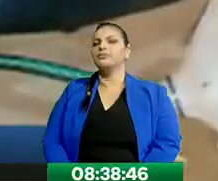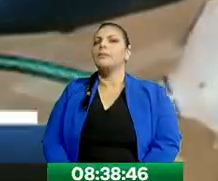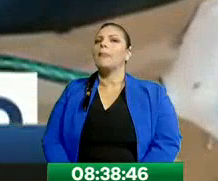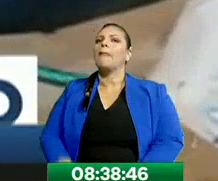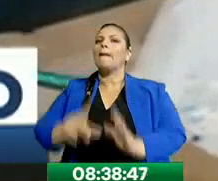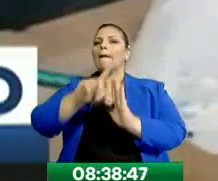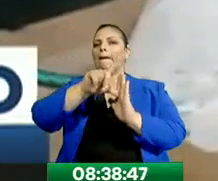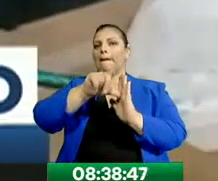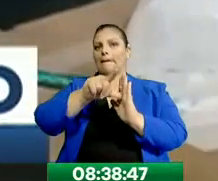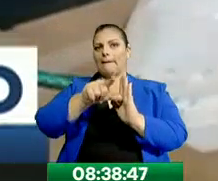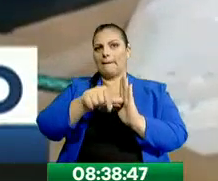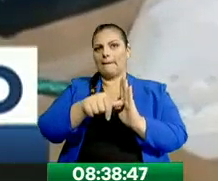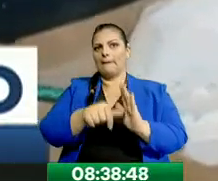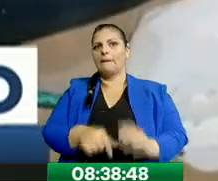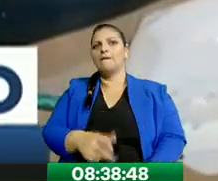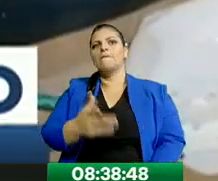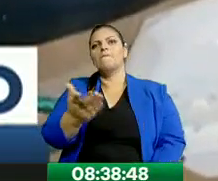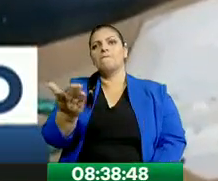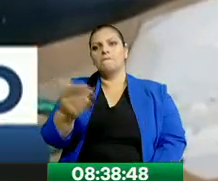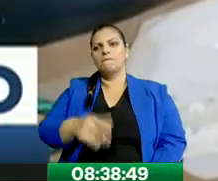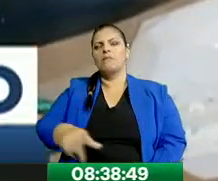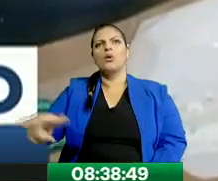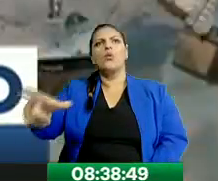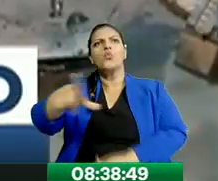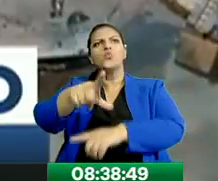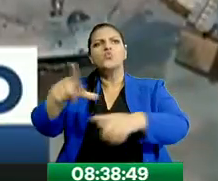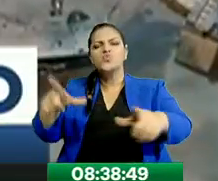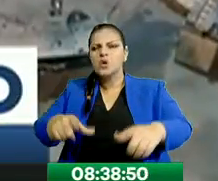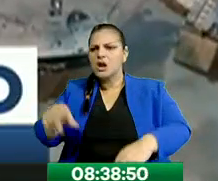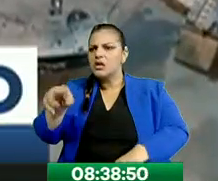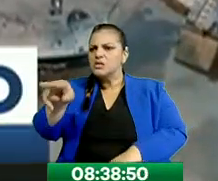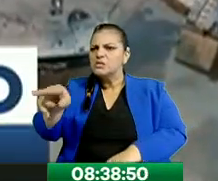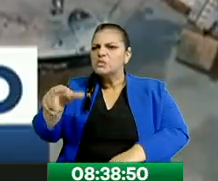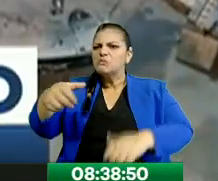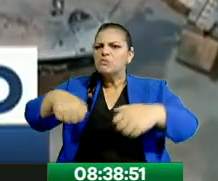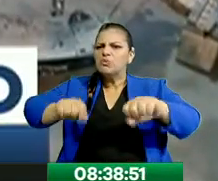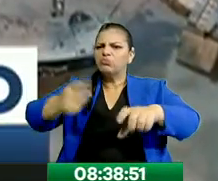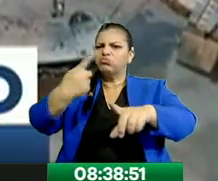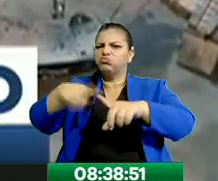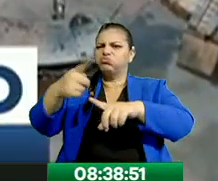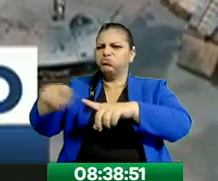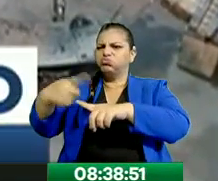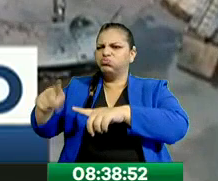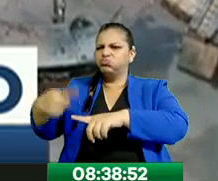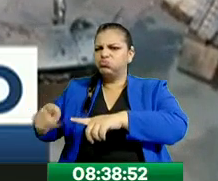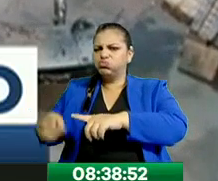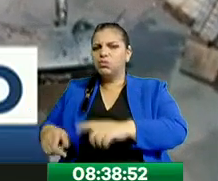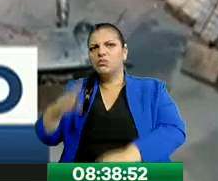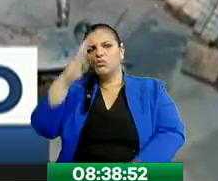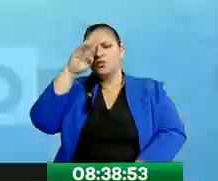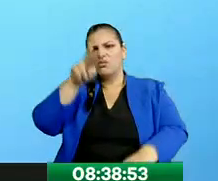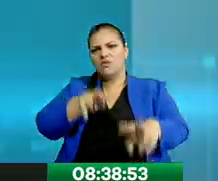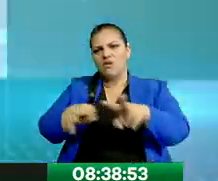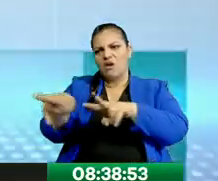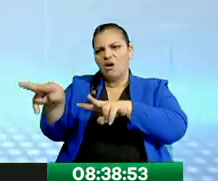Descubren desguazadero. En el lugar hallaron motos de dudosa procedencia.